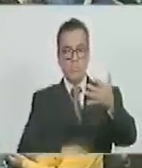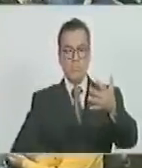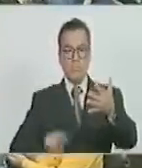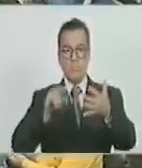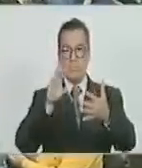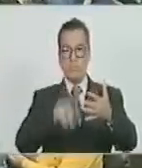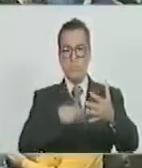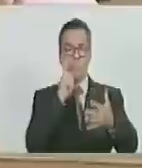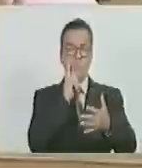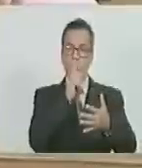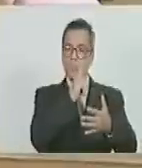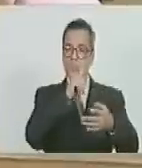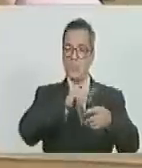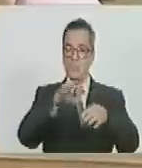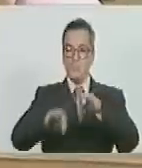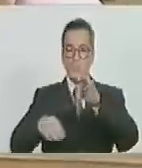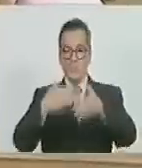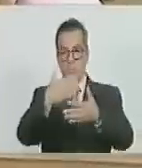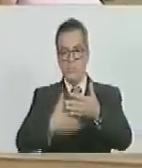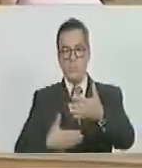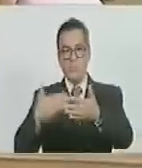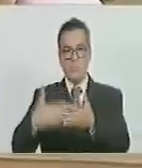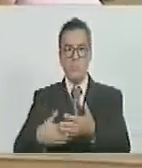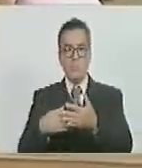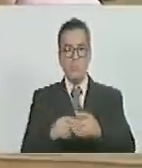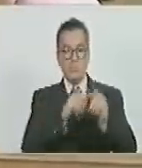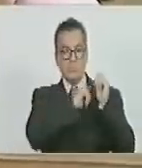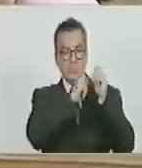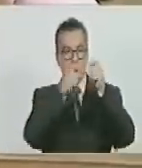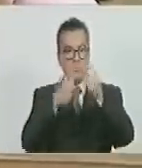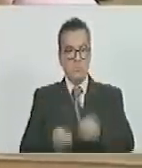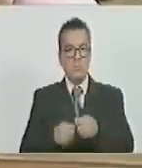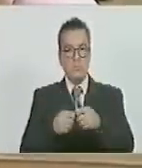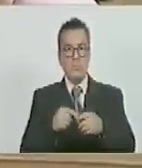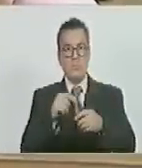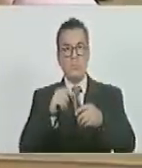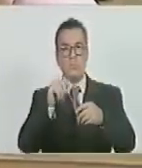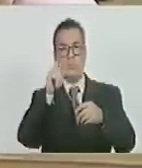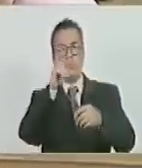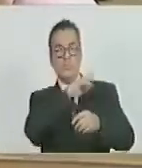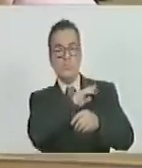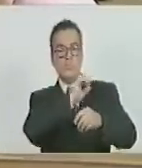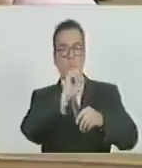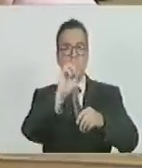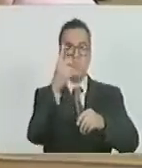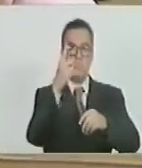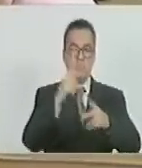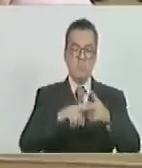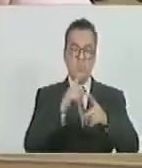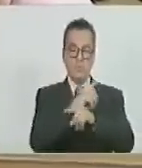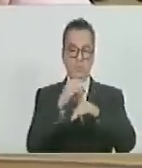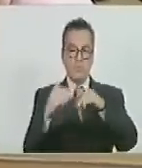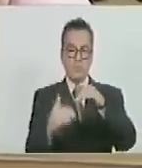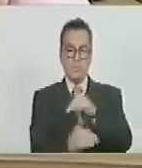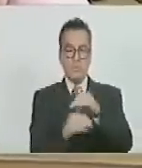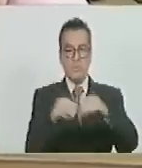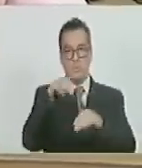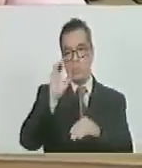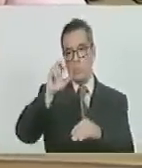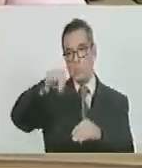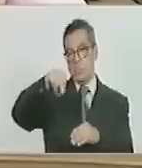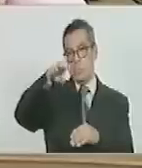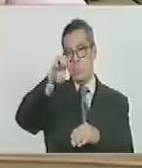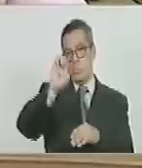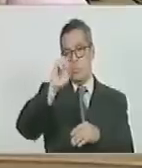elegibles con sus respectivos expedientes para la designación de las rectoras o rectores principales y suplentes al Consejo